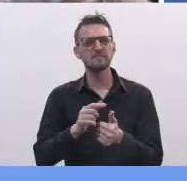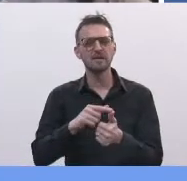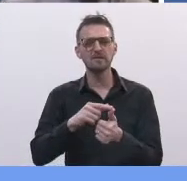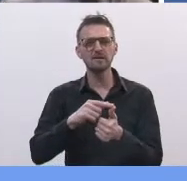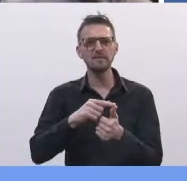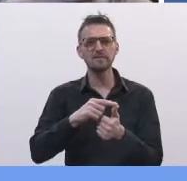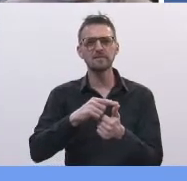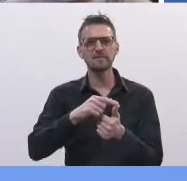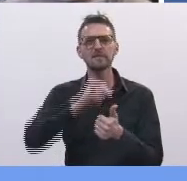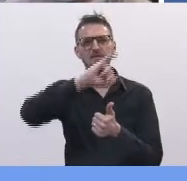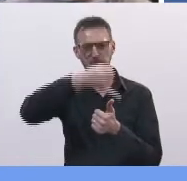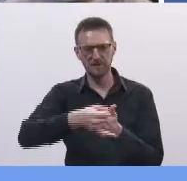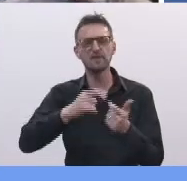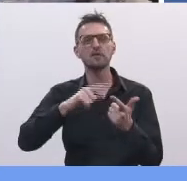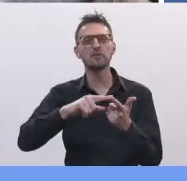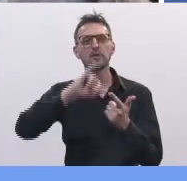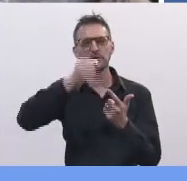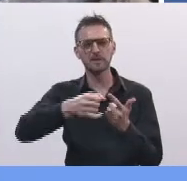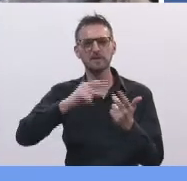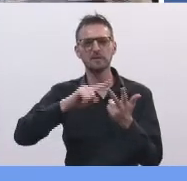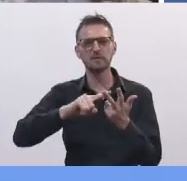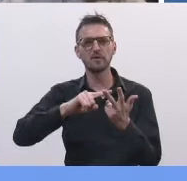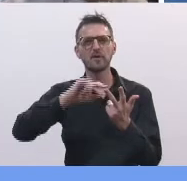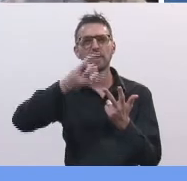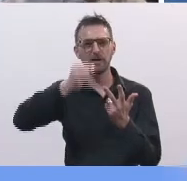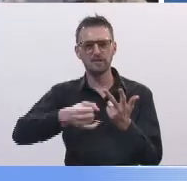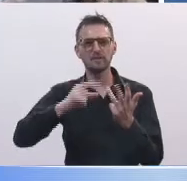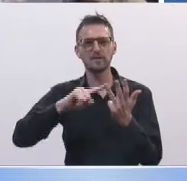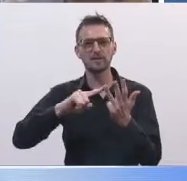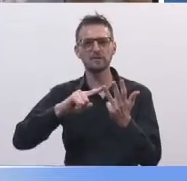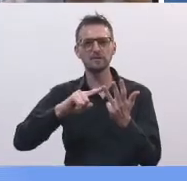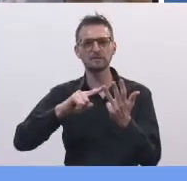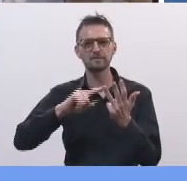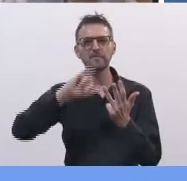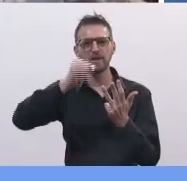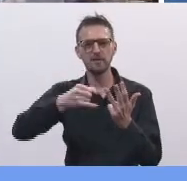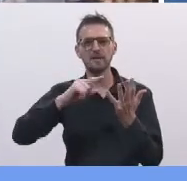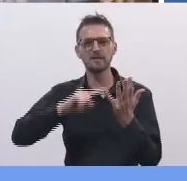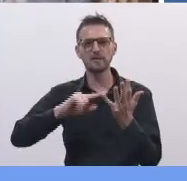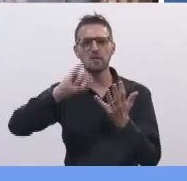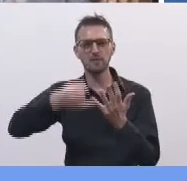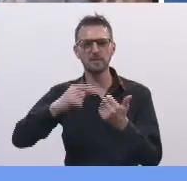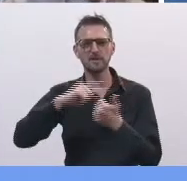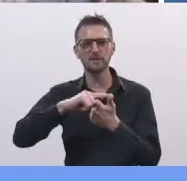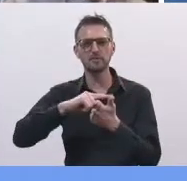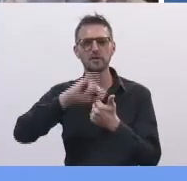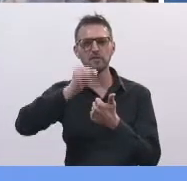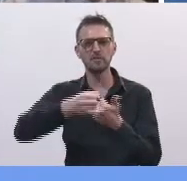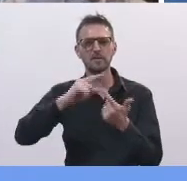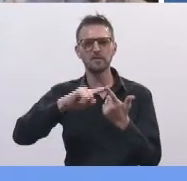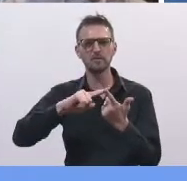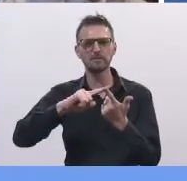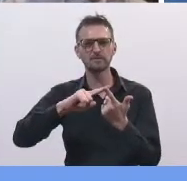Afirmativo, secretario. Gracias, senador. Caserio afirmativo, Castillo afirmativo, Catalfamo afirmativo, Clos afirmativo, Cobos afirmativo,